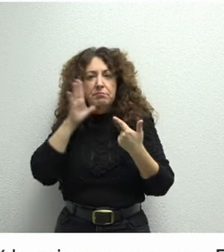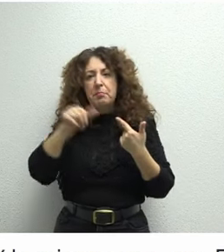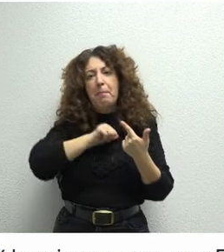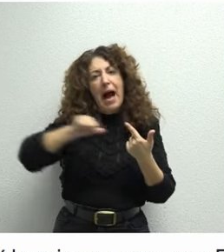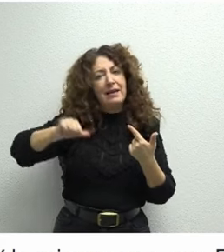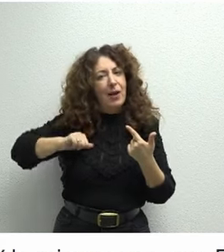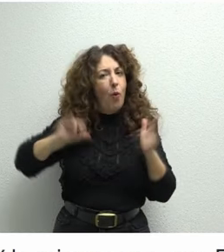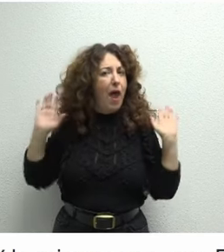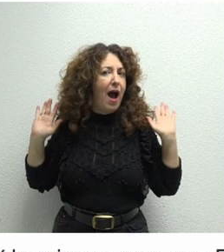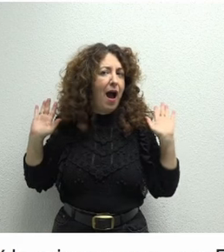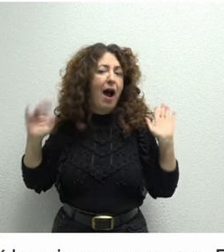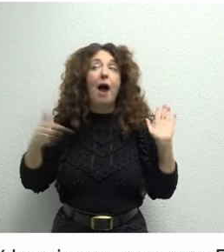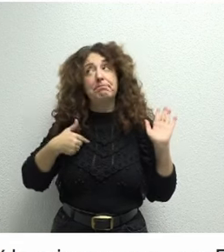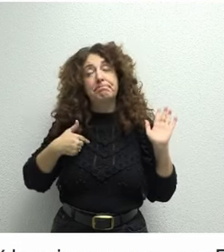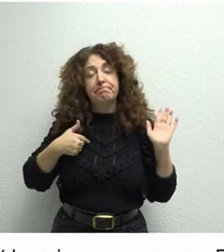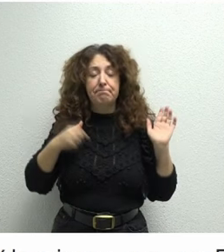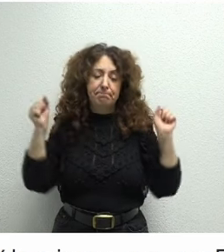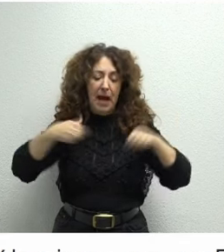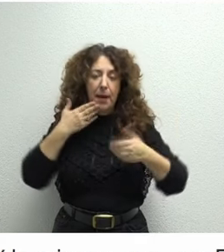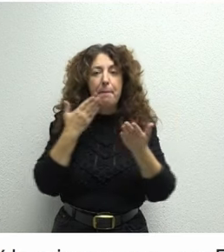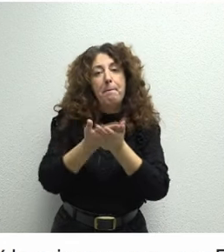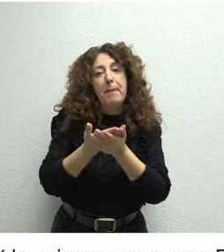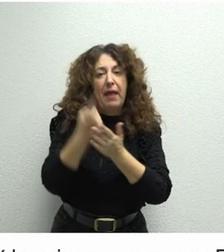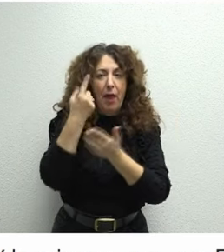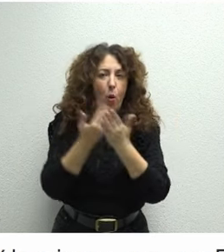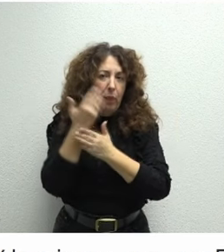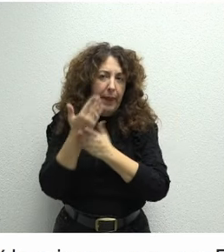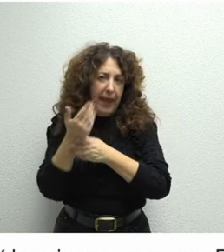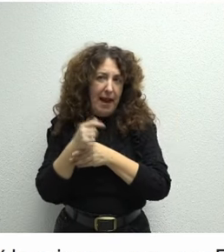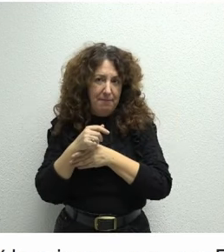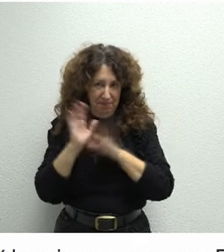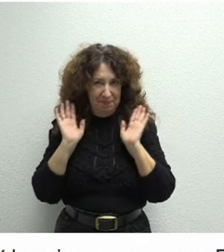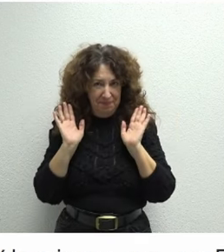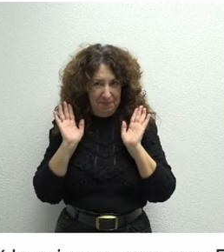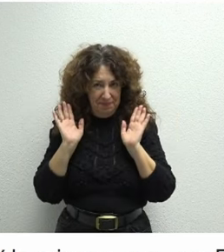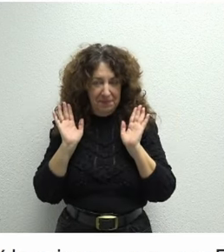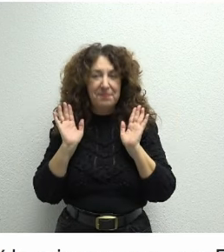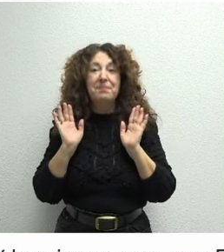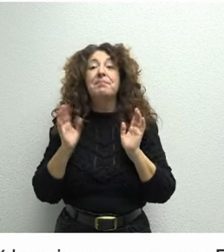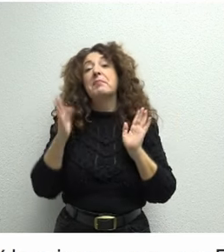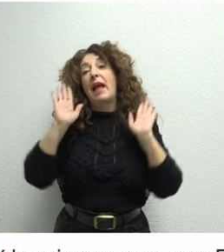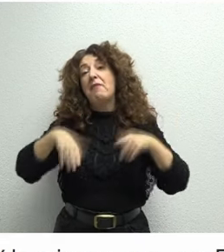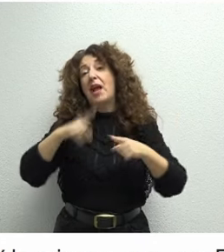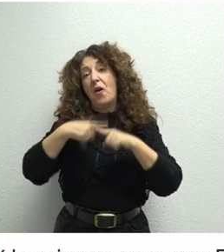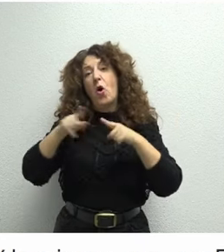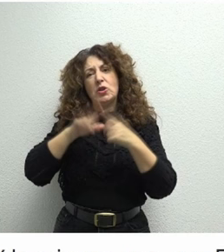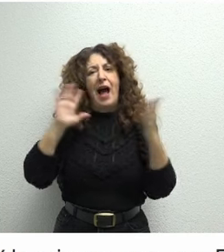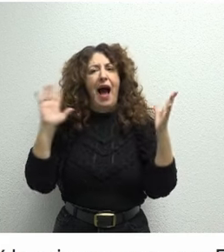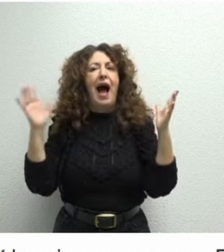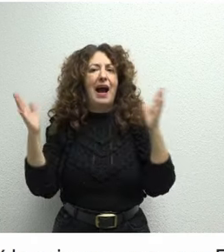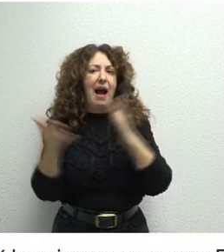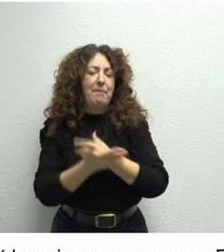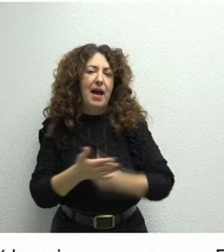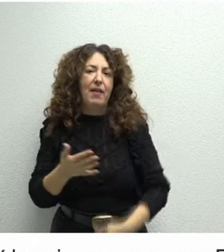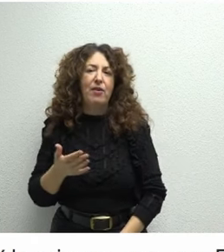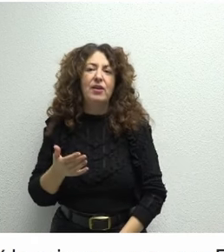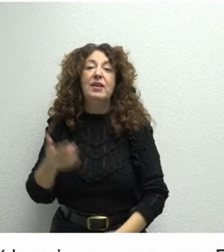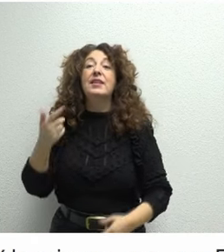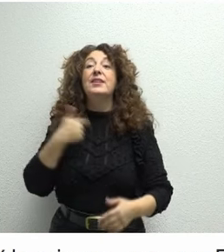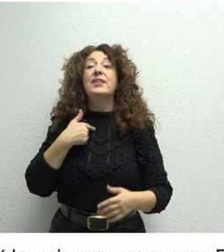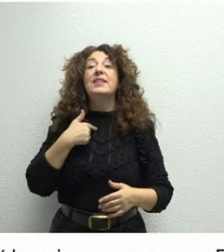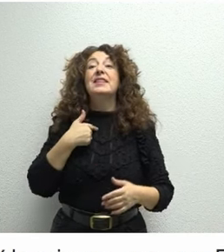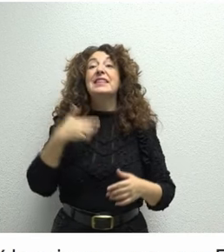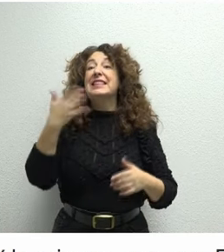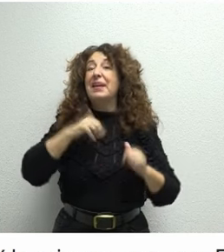nada Eh bueno las cosas han cambiado yo creo que lo que coincidimos con con plena